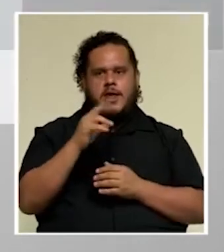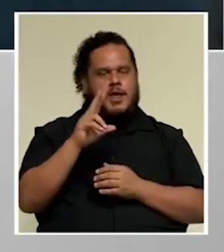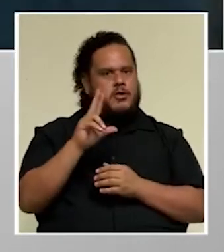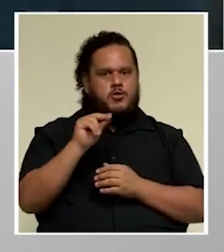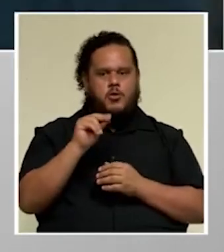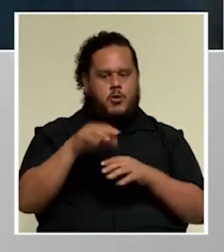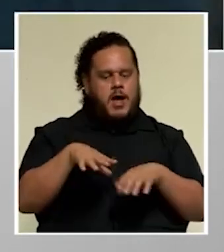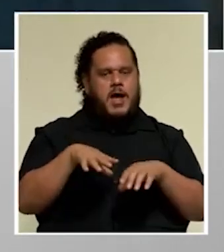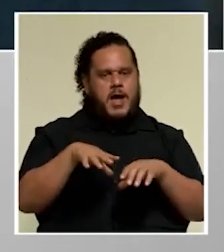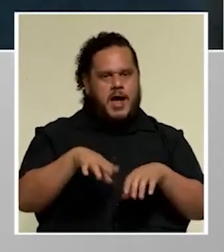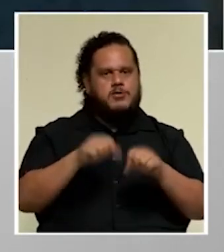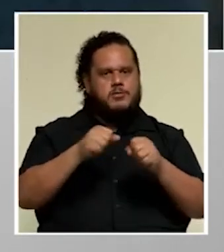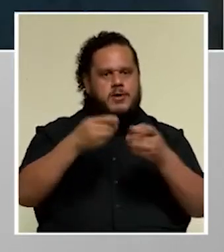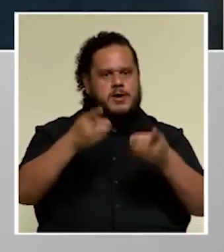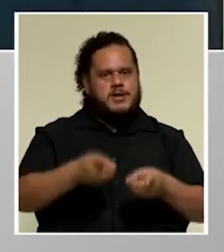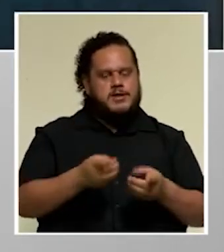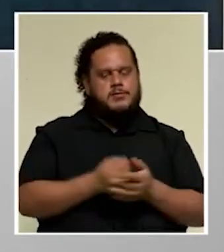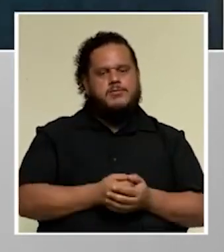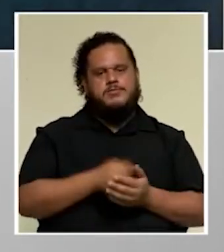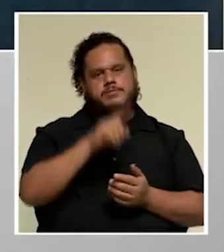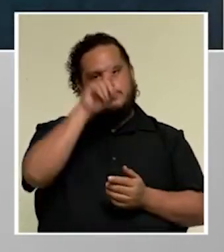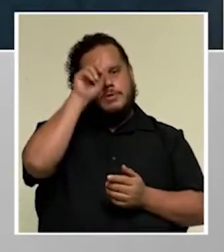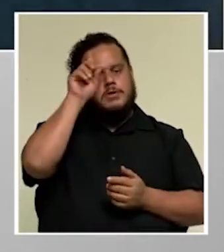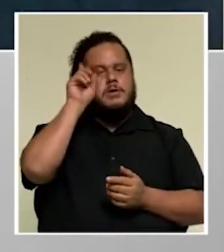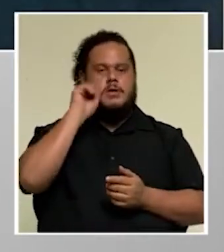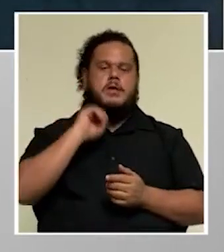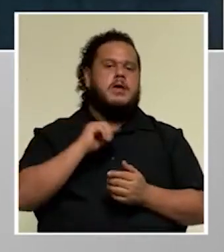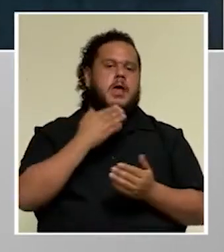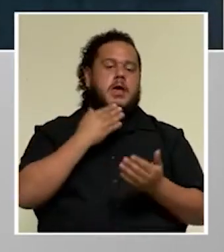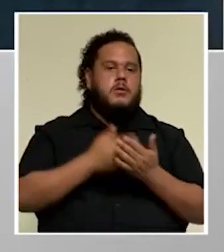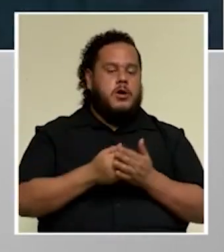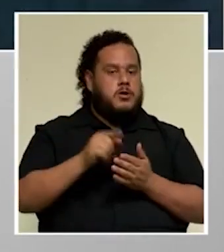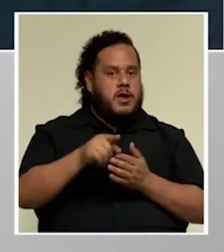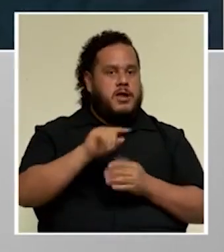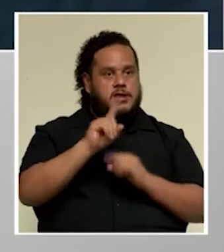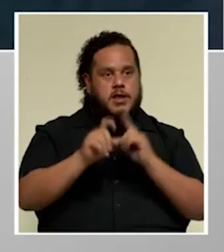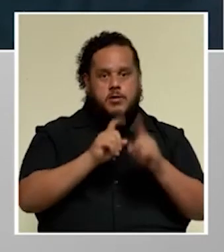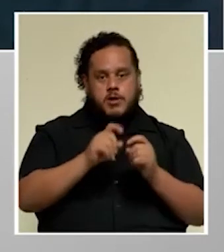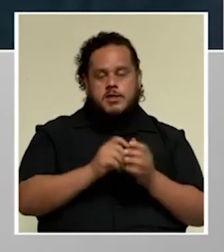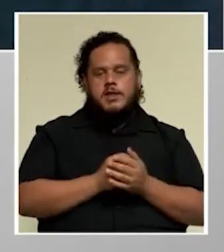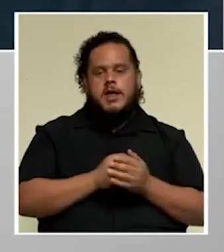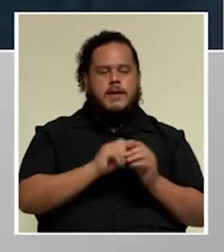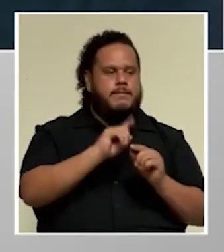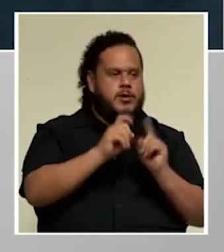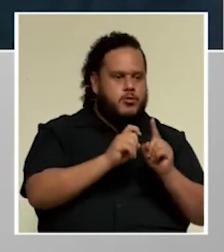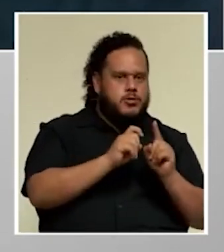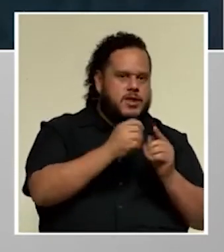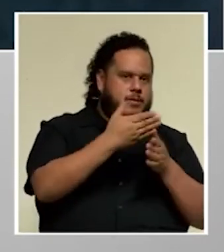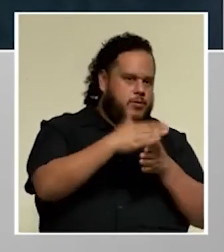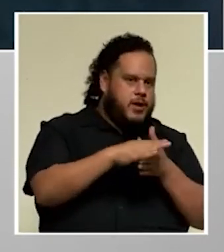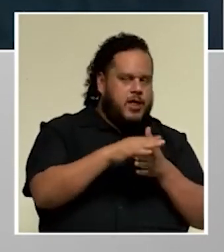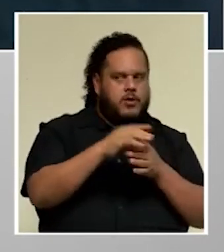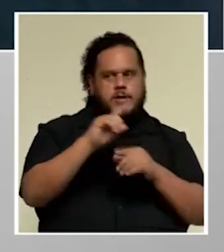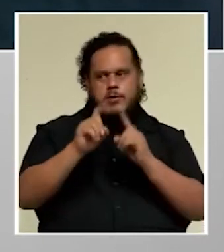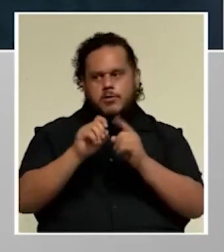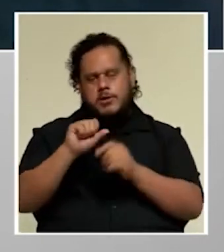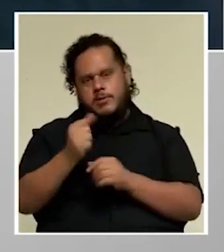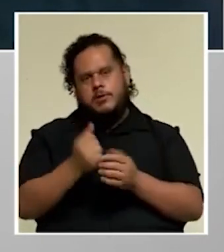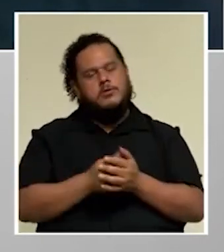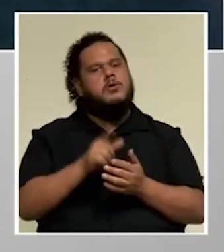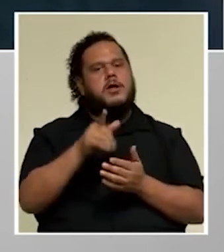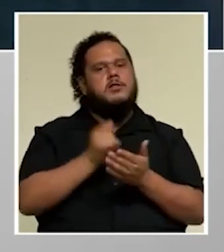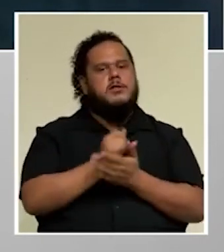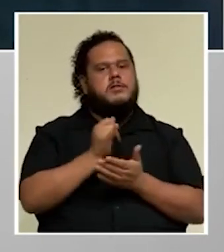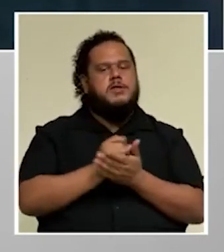decisión. Bueno, esta encuesta pregunta por un lado y pregunta por el otro, y esto es investigación social